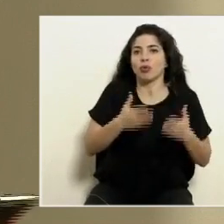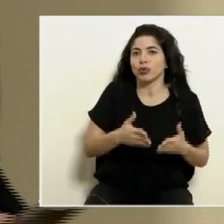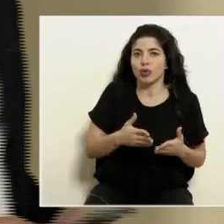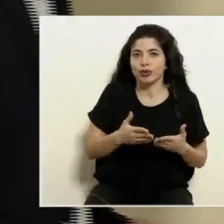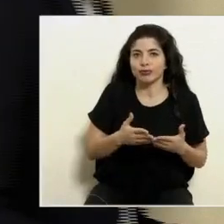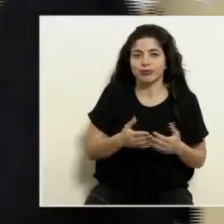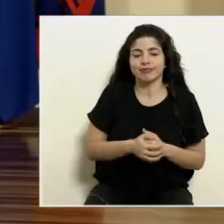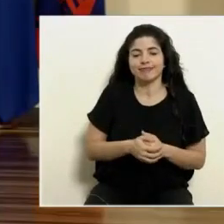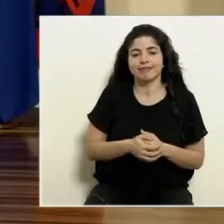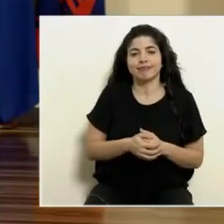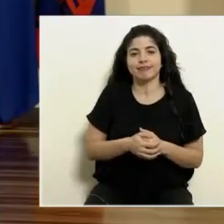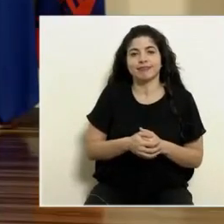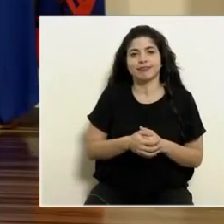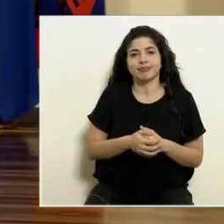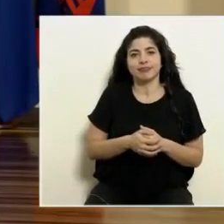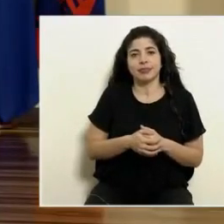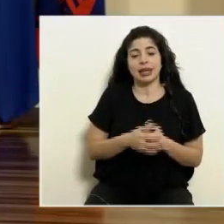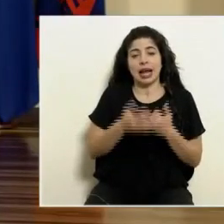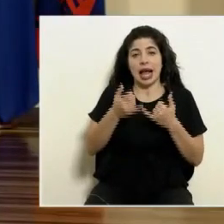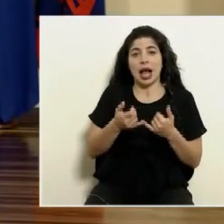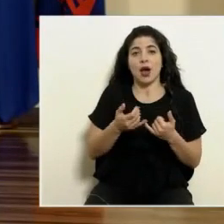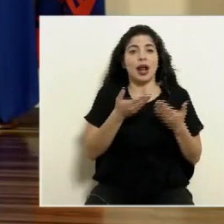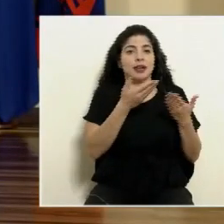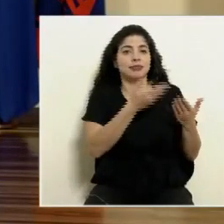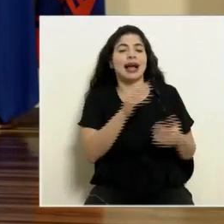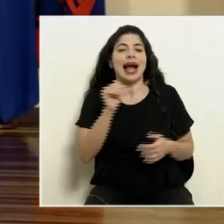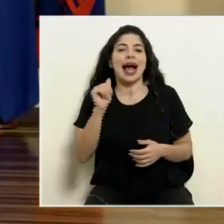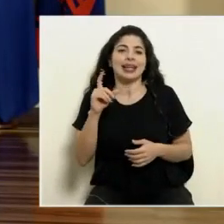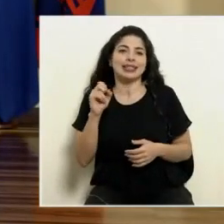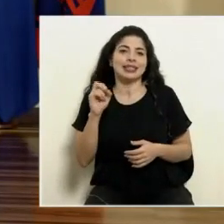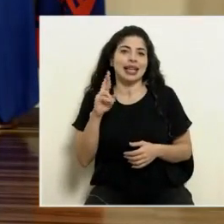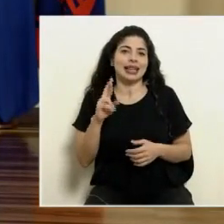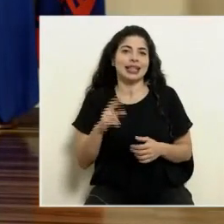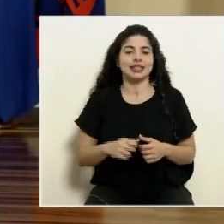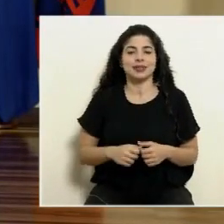Gracias. Escuchamos a don Alexander.